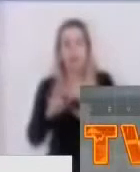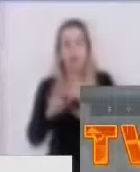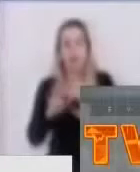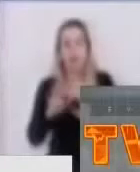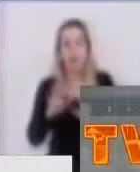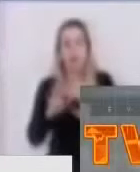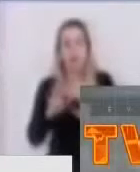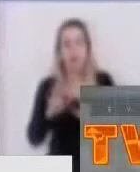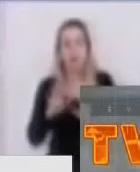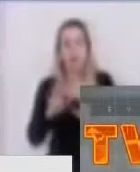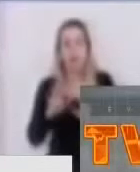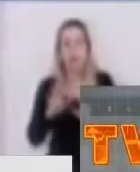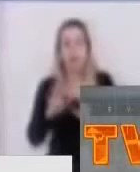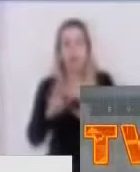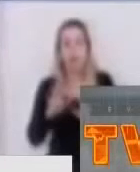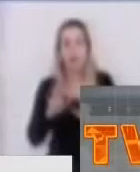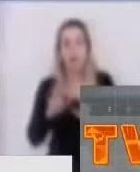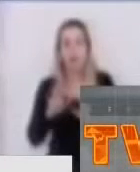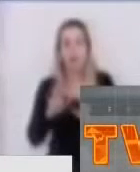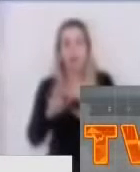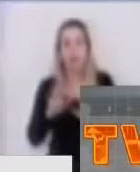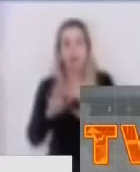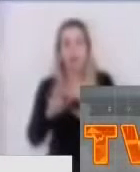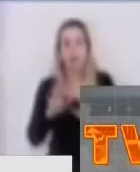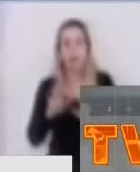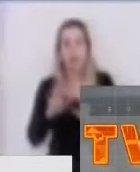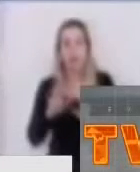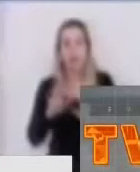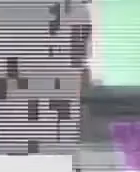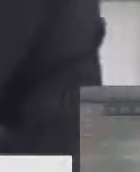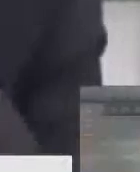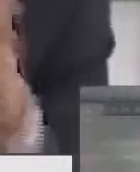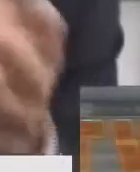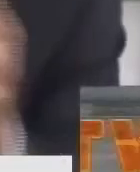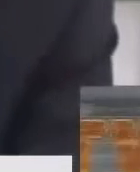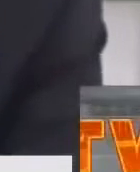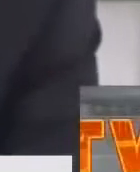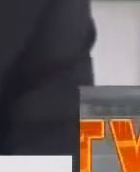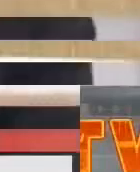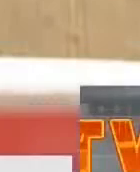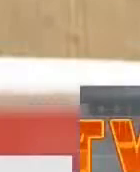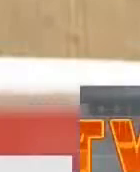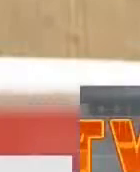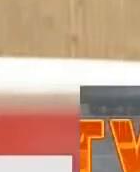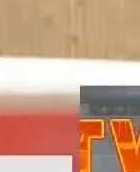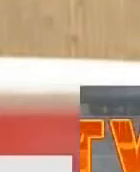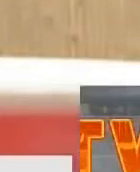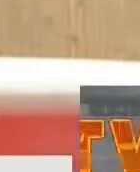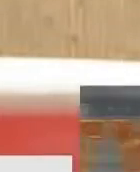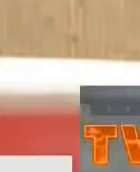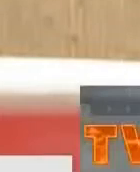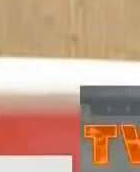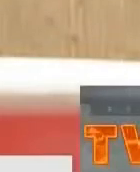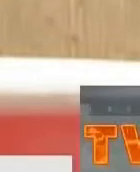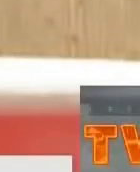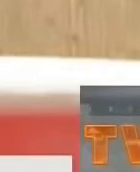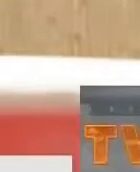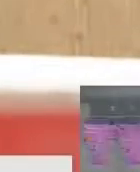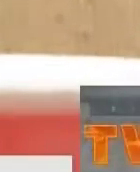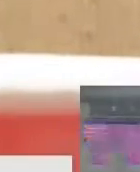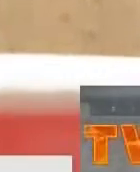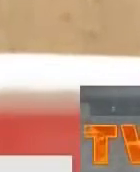gratis. Pero los subsidios existen en todas partes del mundo. Que la energía es barata, que no cuesta. El proyecto de tarifas, el proyecto en realidad que lo